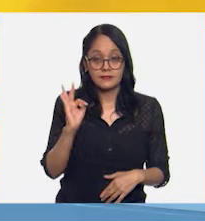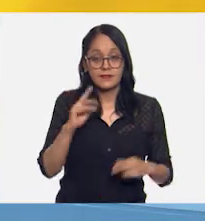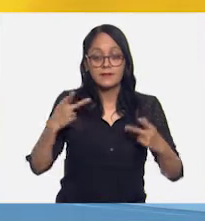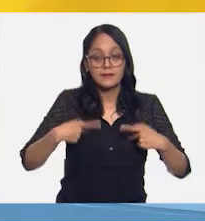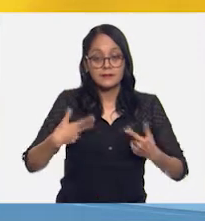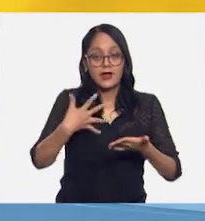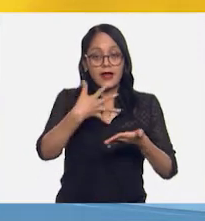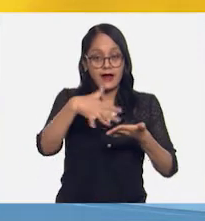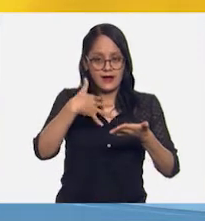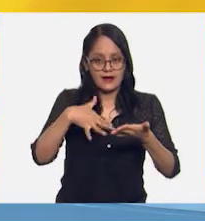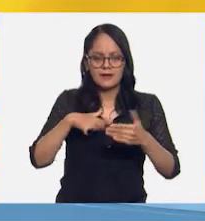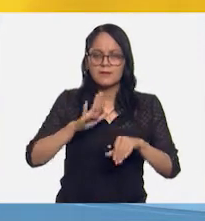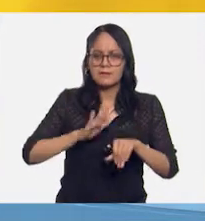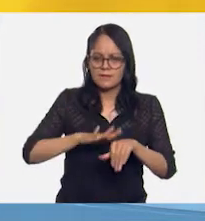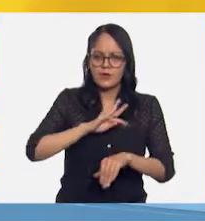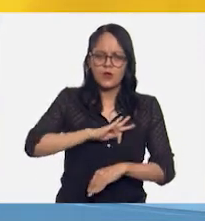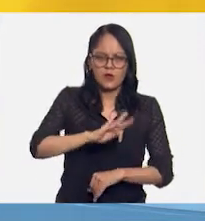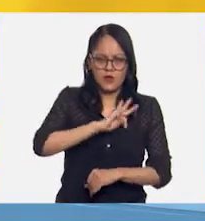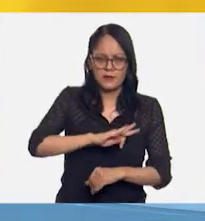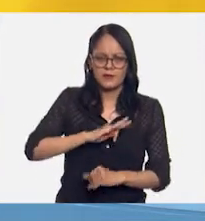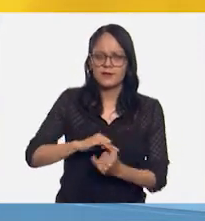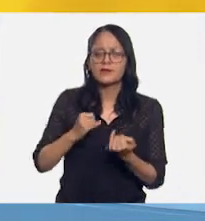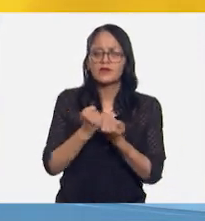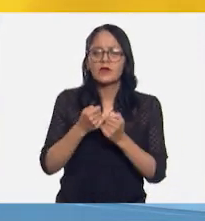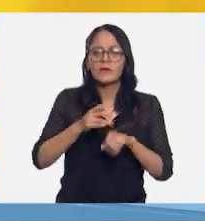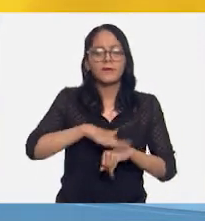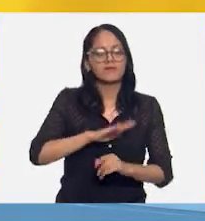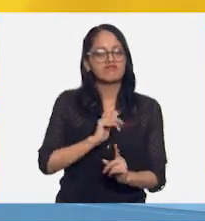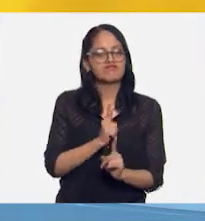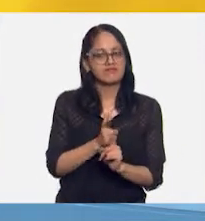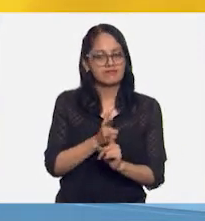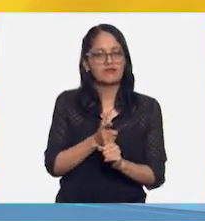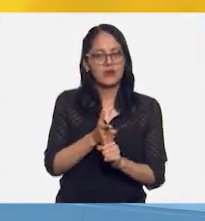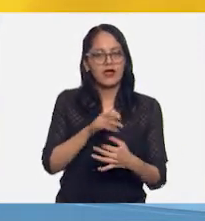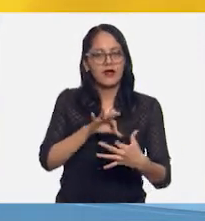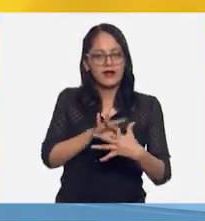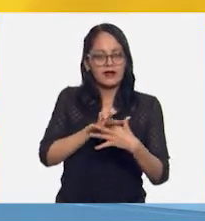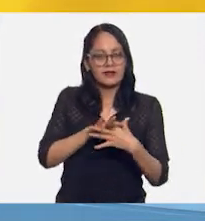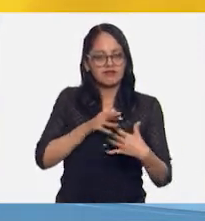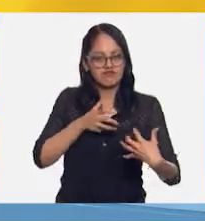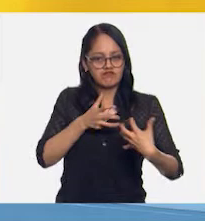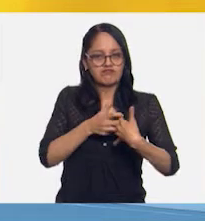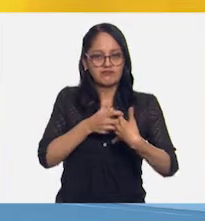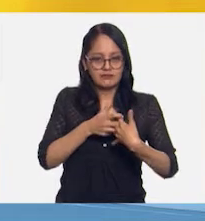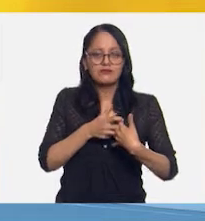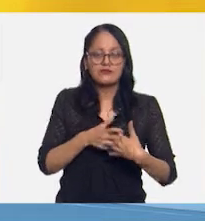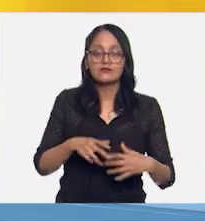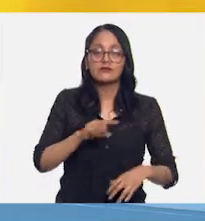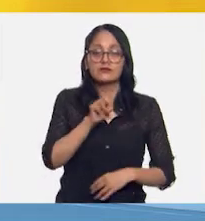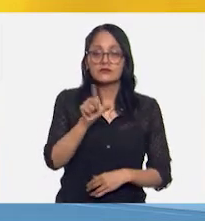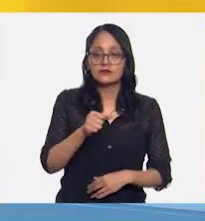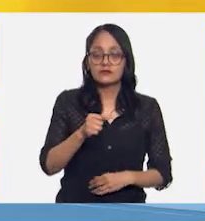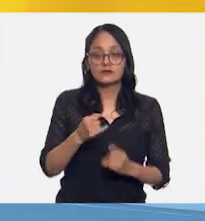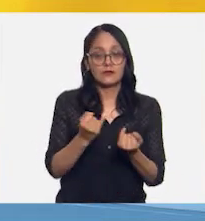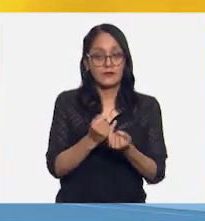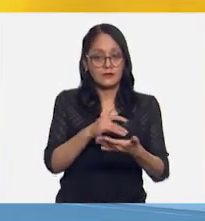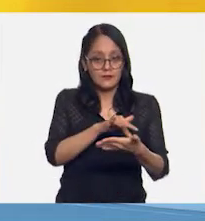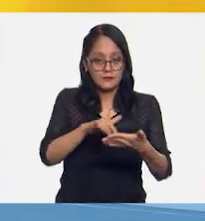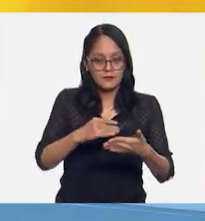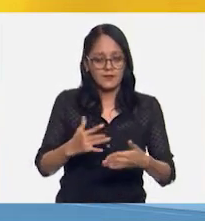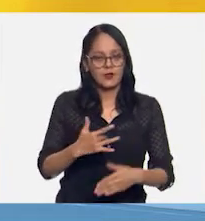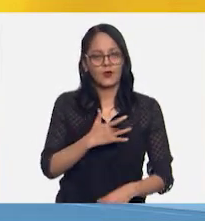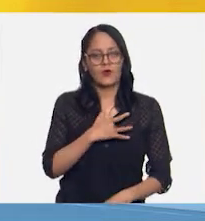mayores posibilidades de sentirse identificado con lo que lee y en consecuencia de ser tocado por el